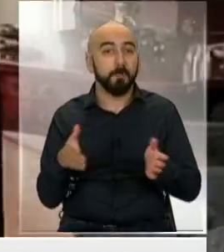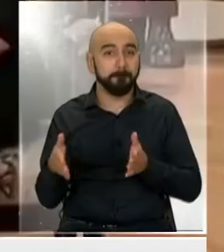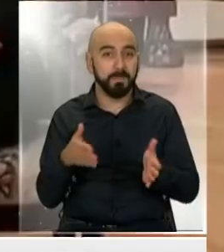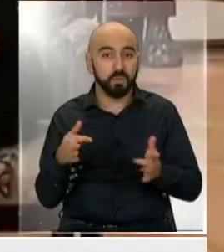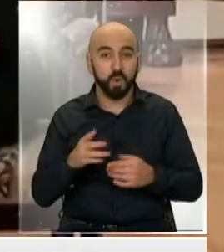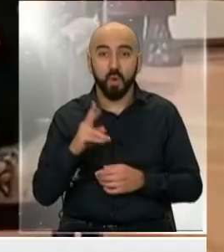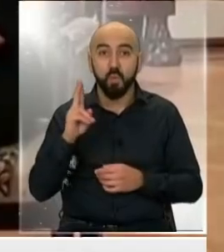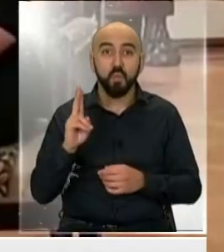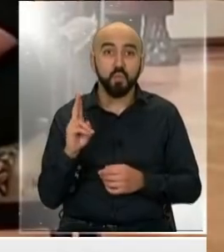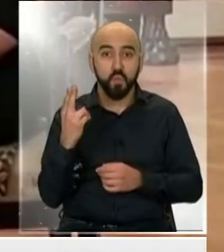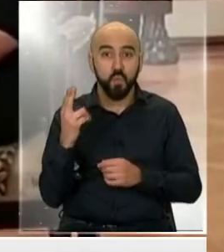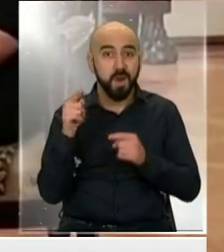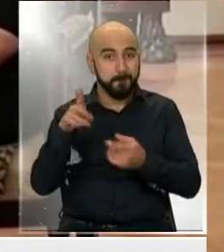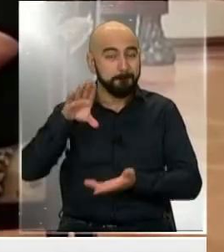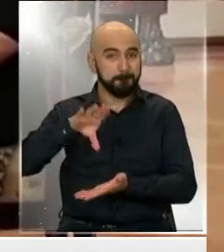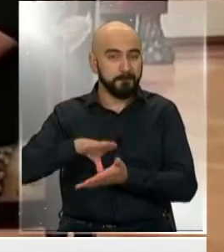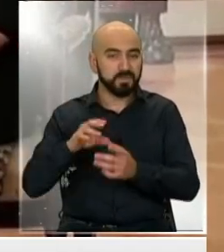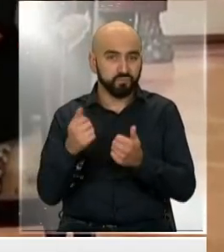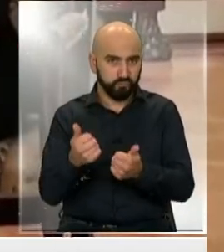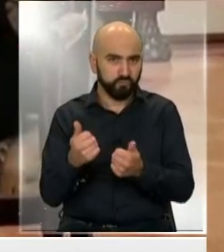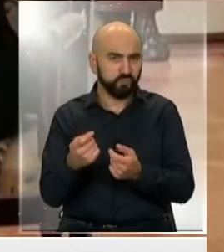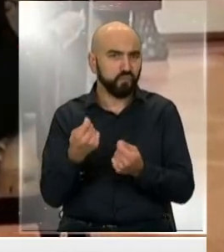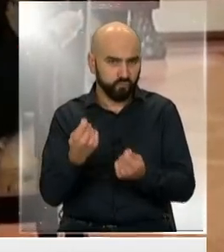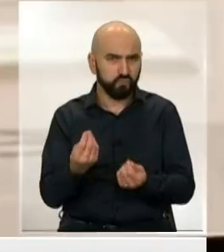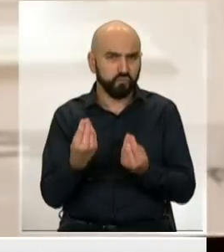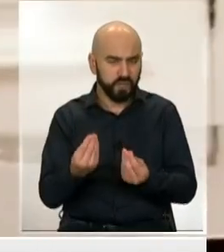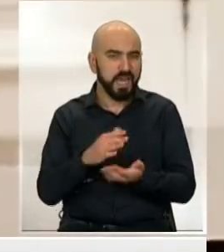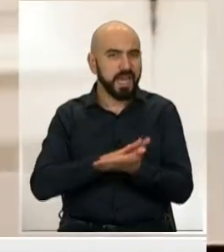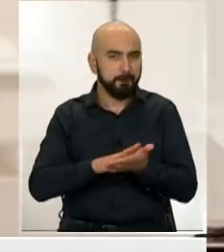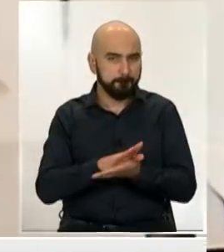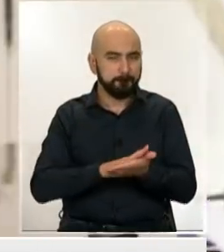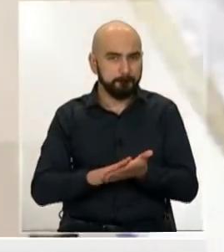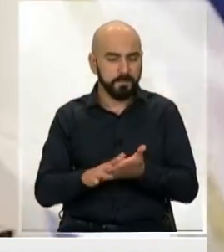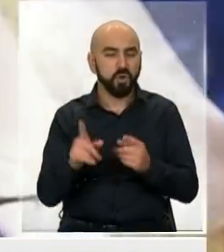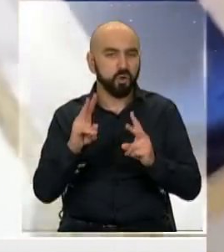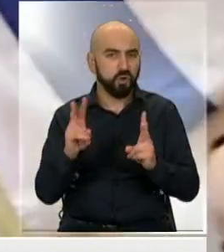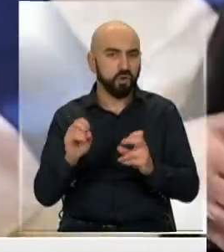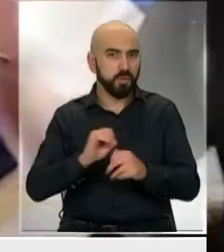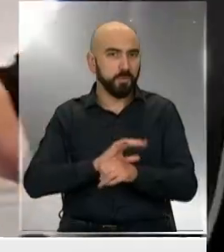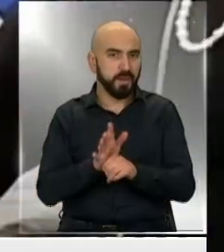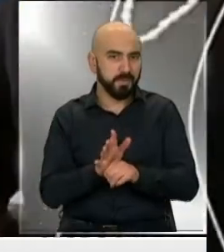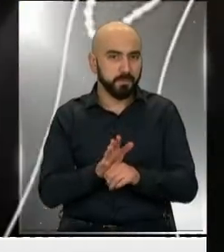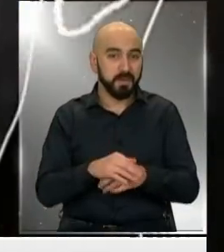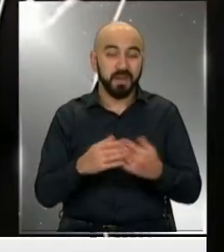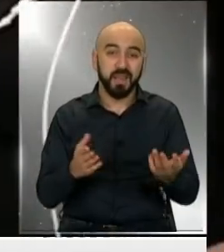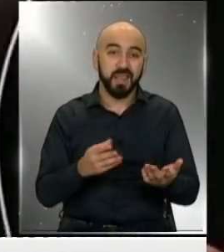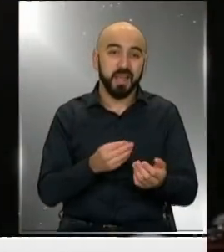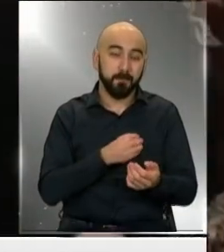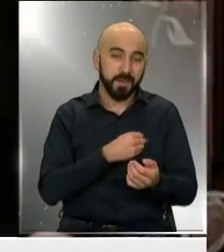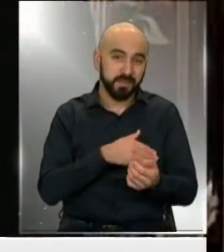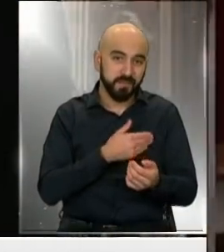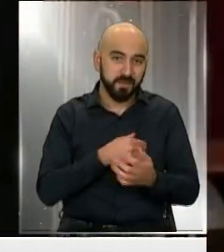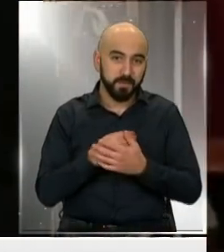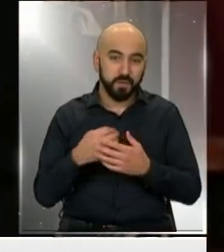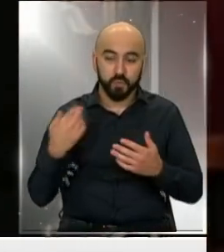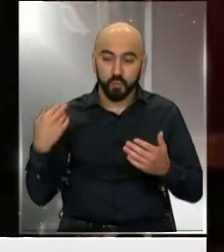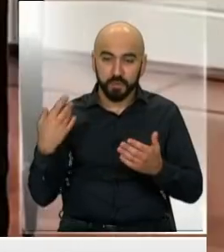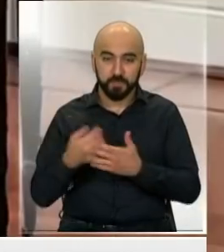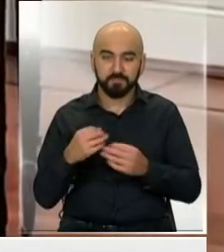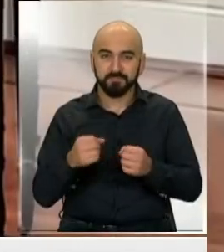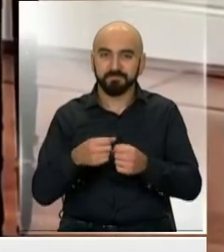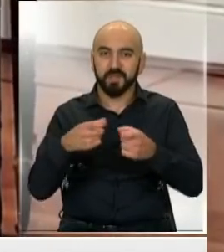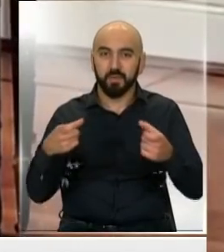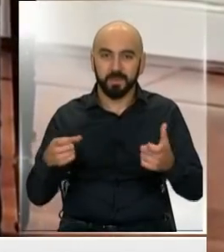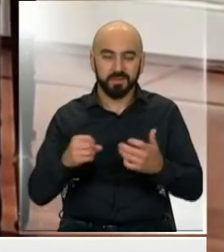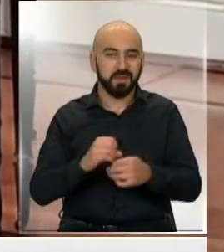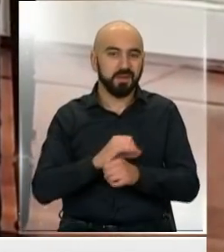una bien ejemplificador, estaba muy bien con el tema de la pandemia, lamentablemente en el último tiempo se han registrado mucho más casos.